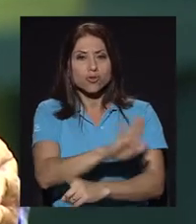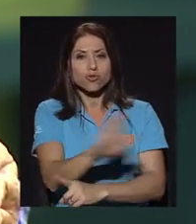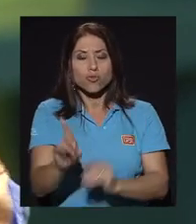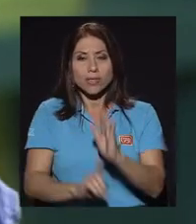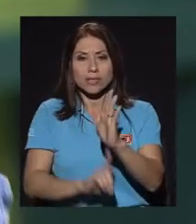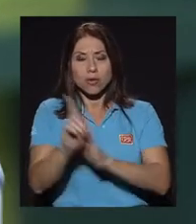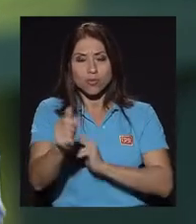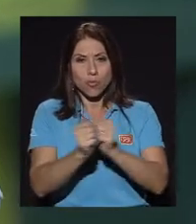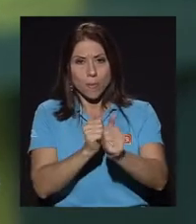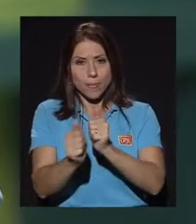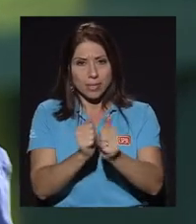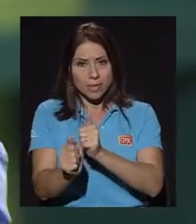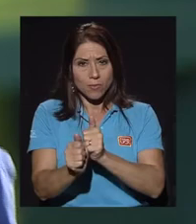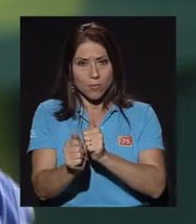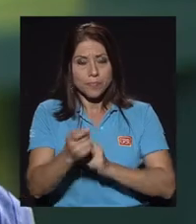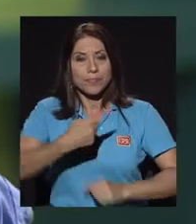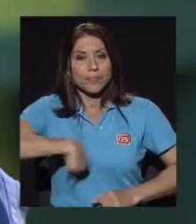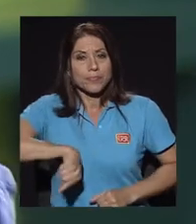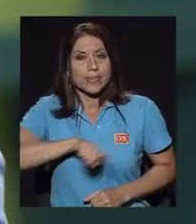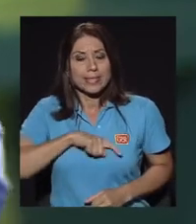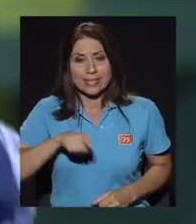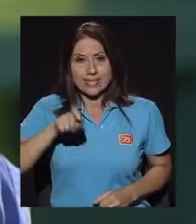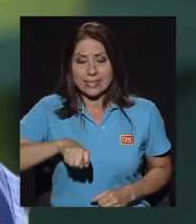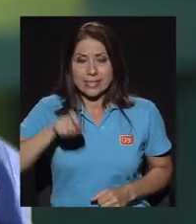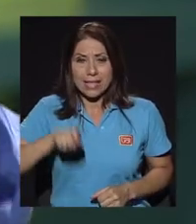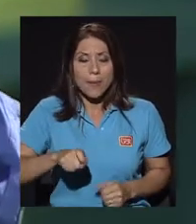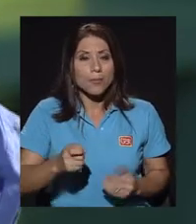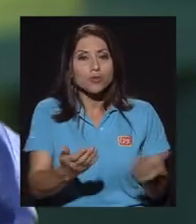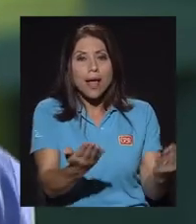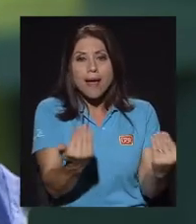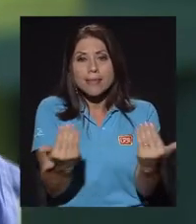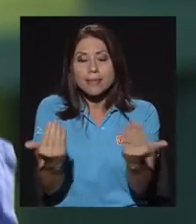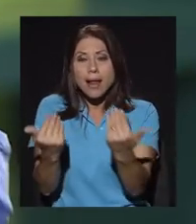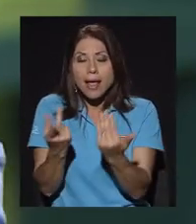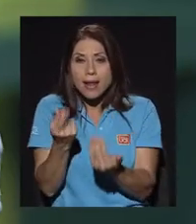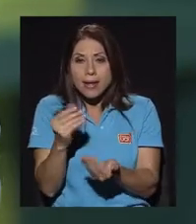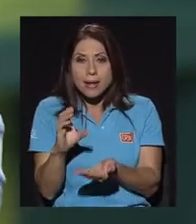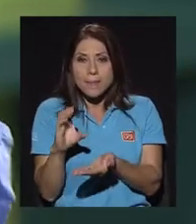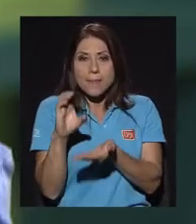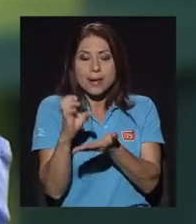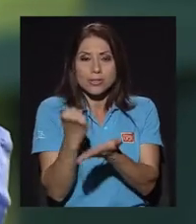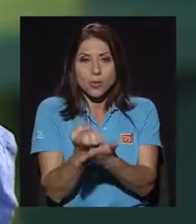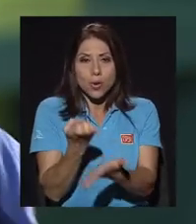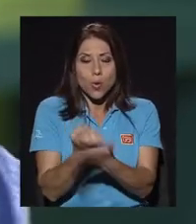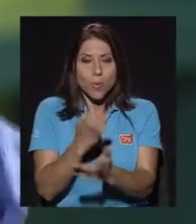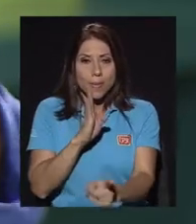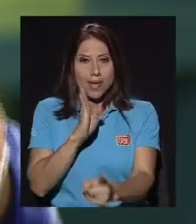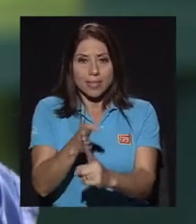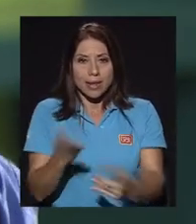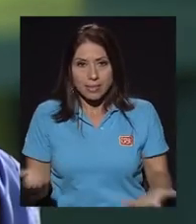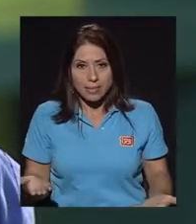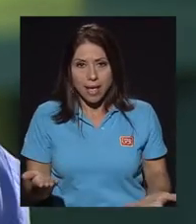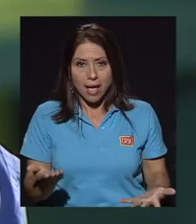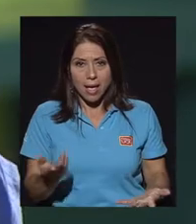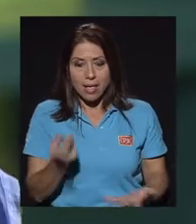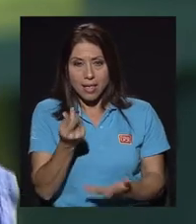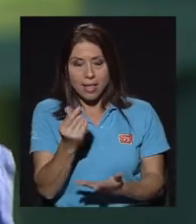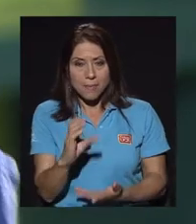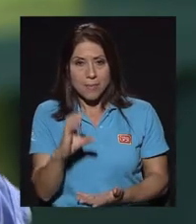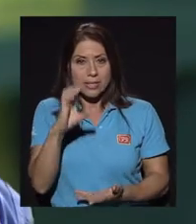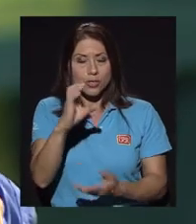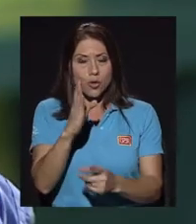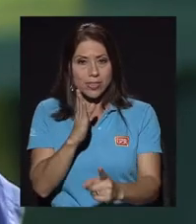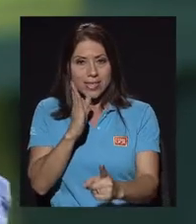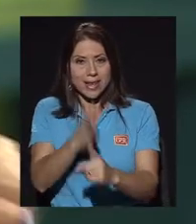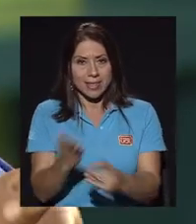desarrollo competitivo. Necesitamos atraer inversión económica directa, inversión directa.